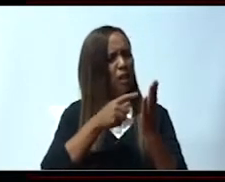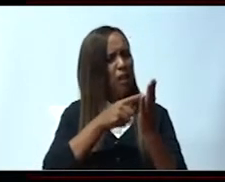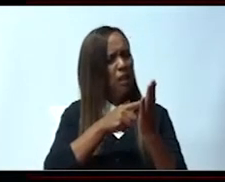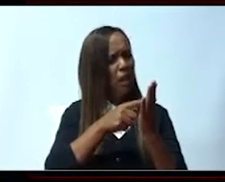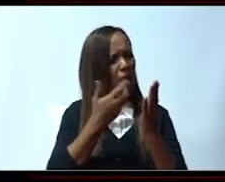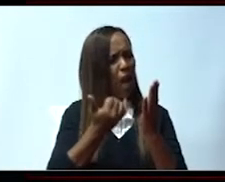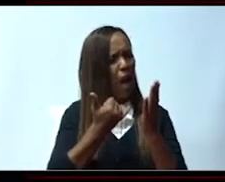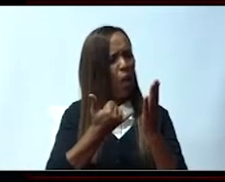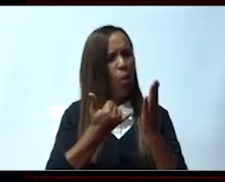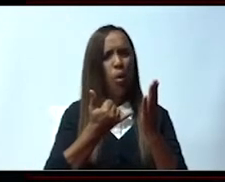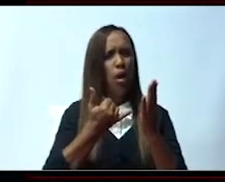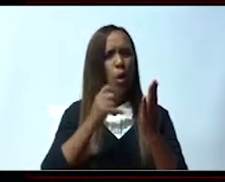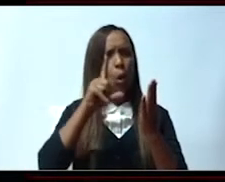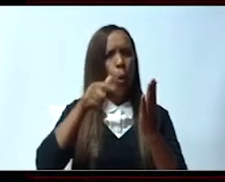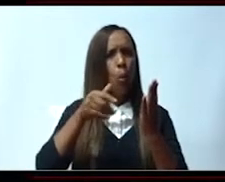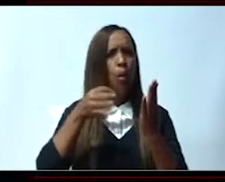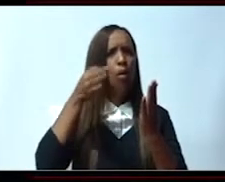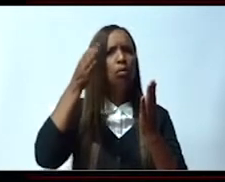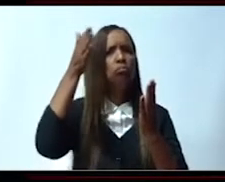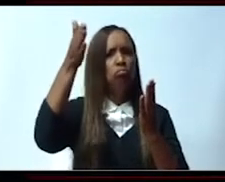ocasiones.